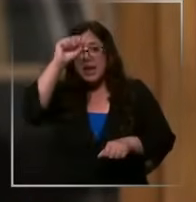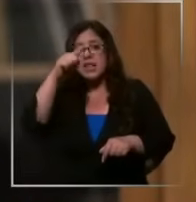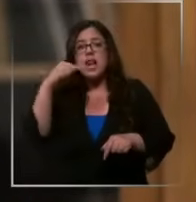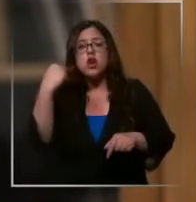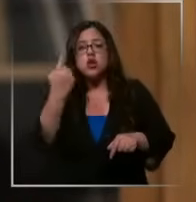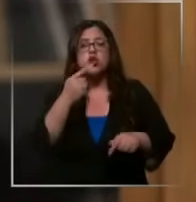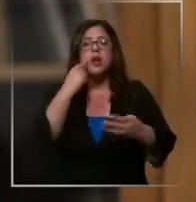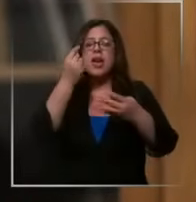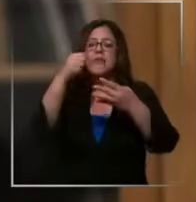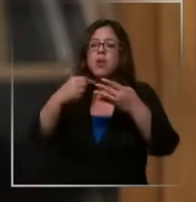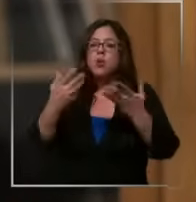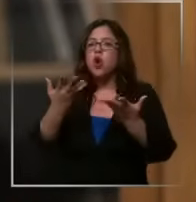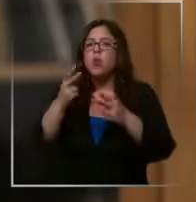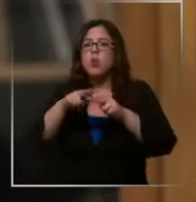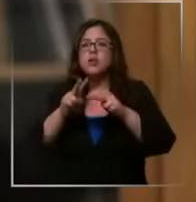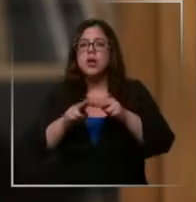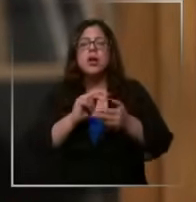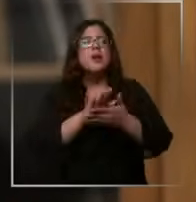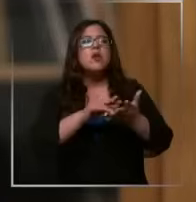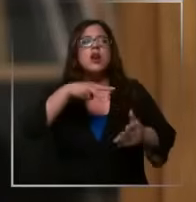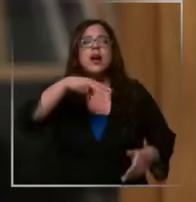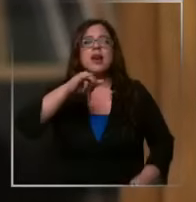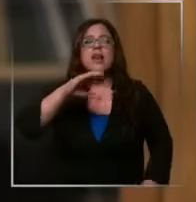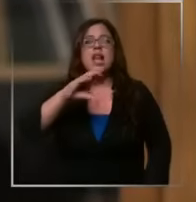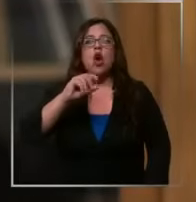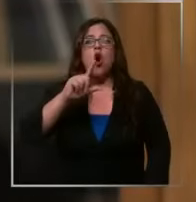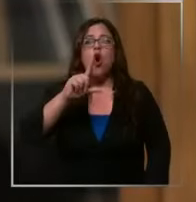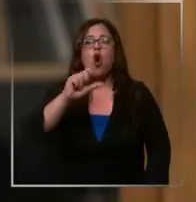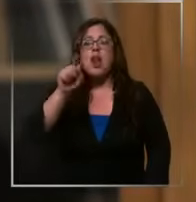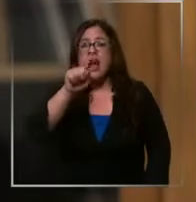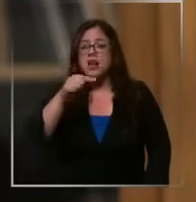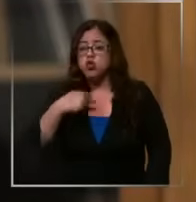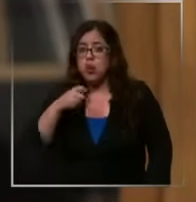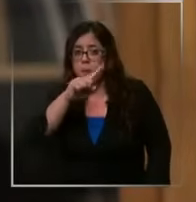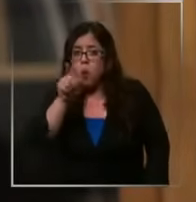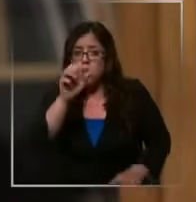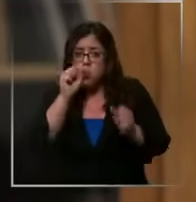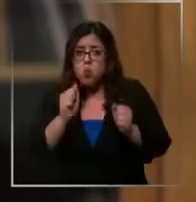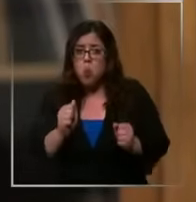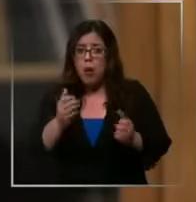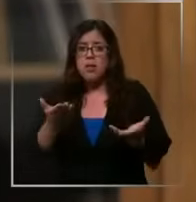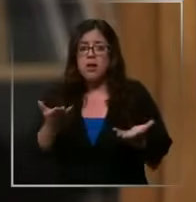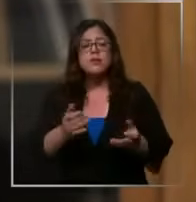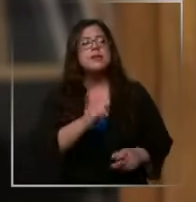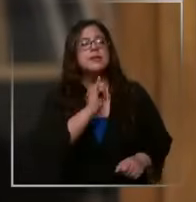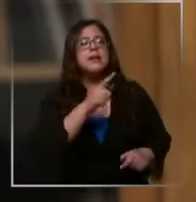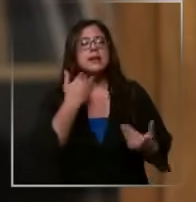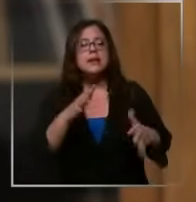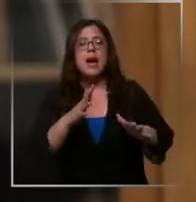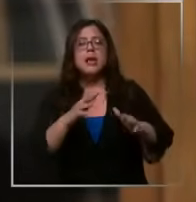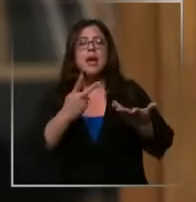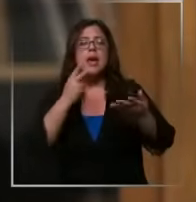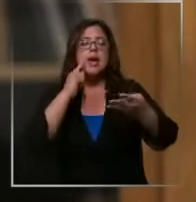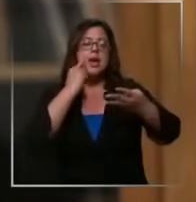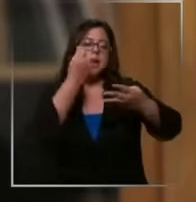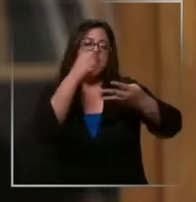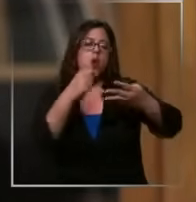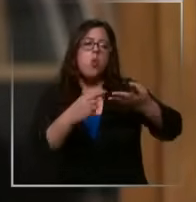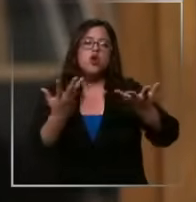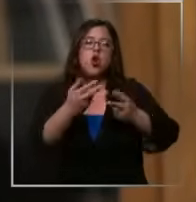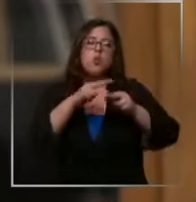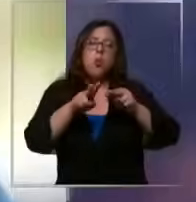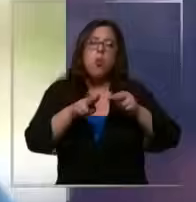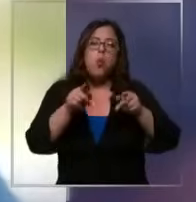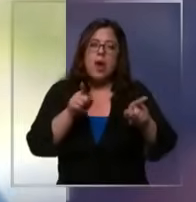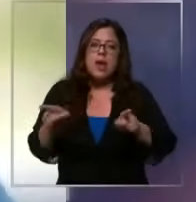la manera para que eso se pueda hacer. ¿Y en el caso de Nicolás que yo le preguntaba, ¿se puede hacer sí, eso? Sí, estamos estudiando la manera que podamos generar ese